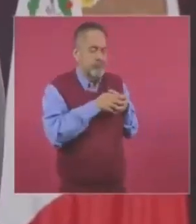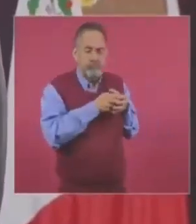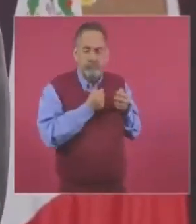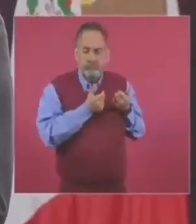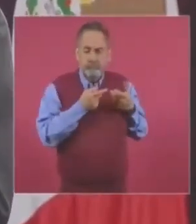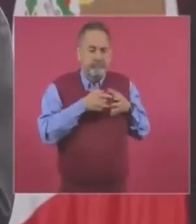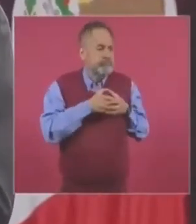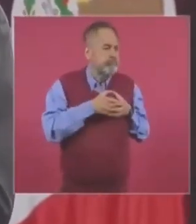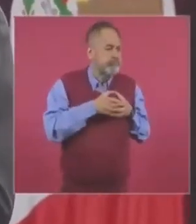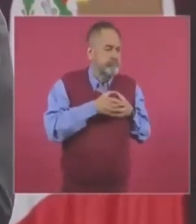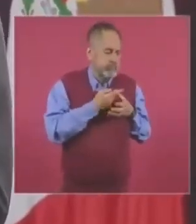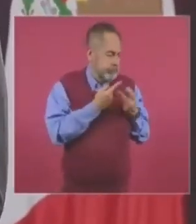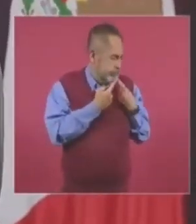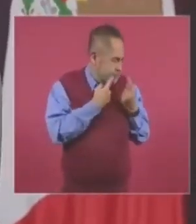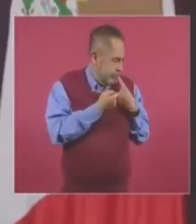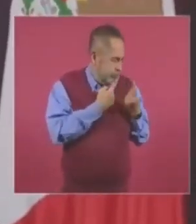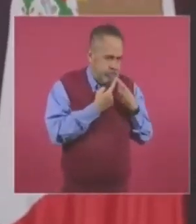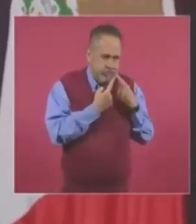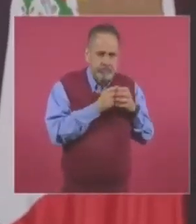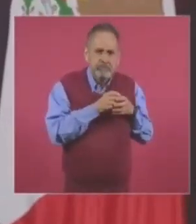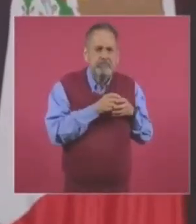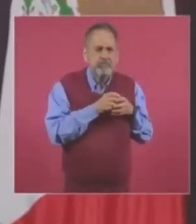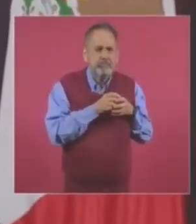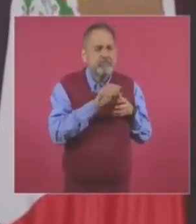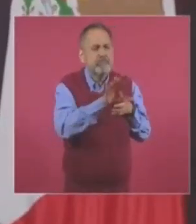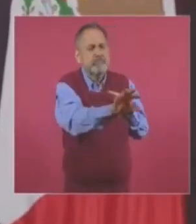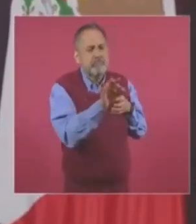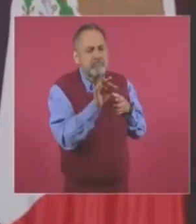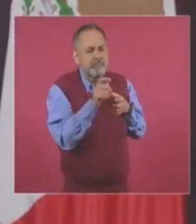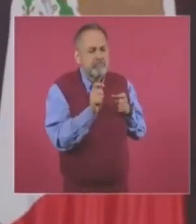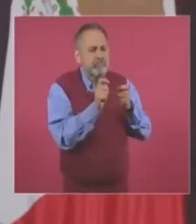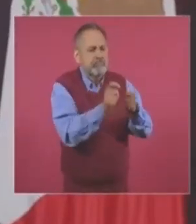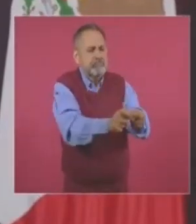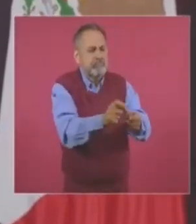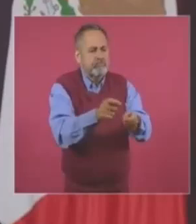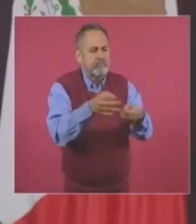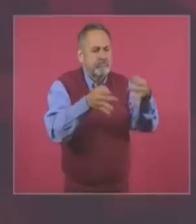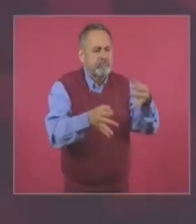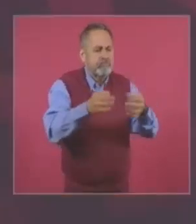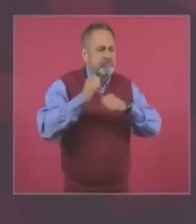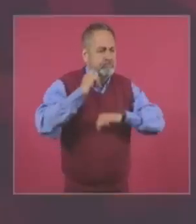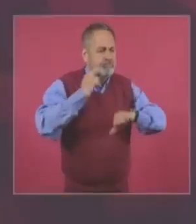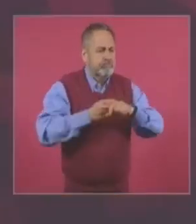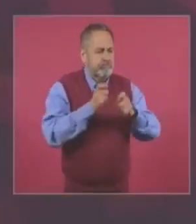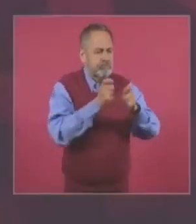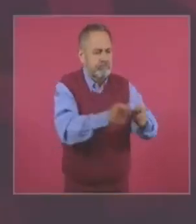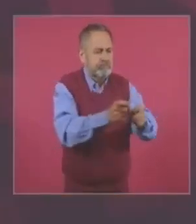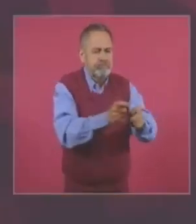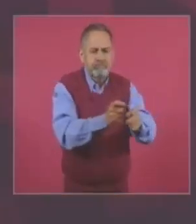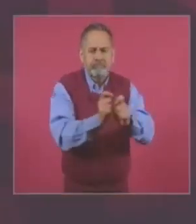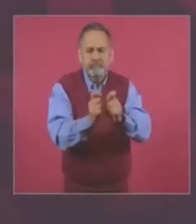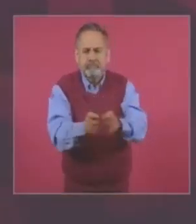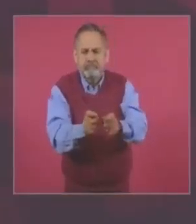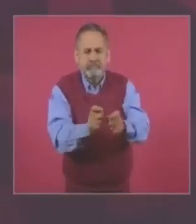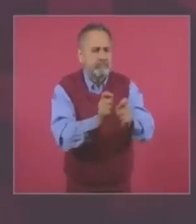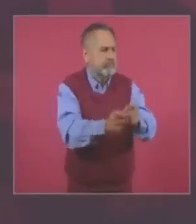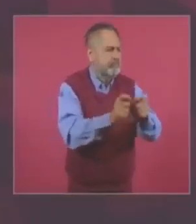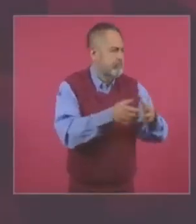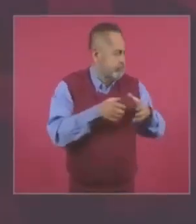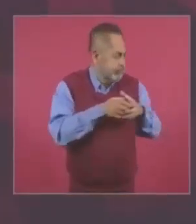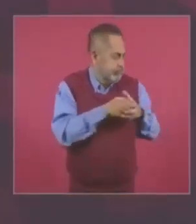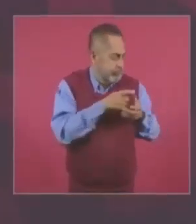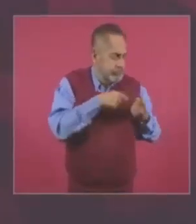todo caso la unidad de inteligencia financiera tenía estos expedientes, ya que se le da un seguimiento, digamos,